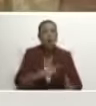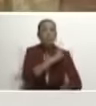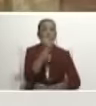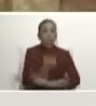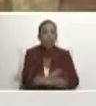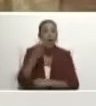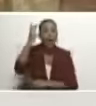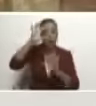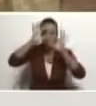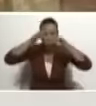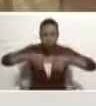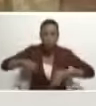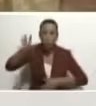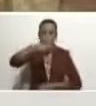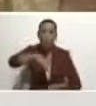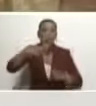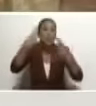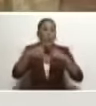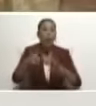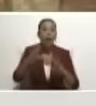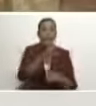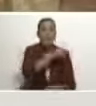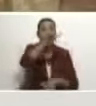de la conciencia nacional.